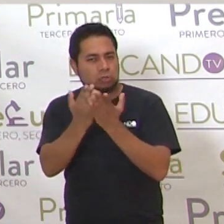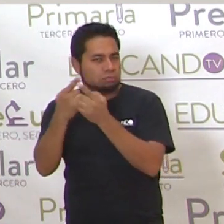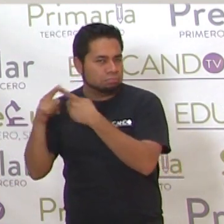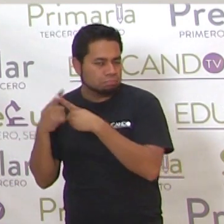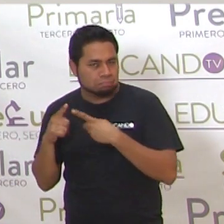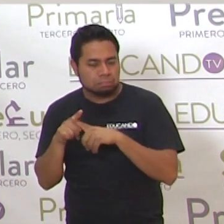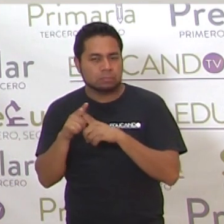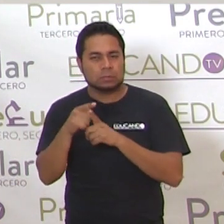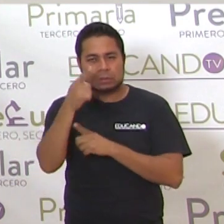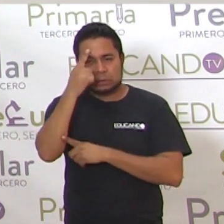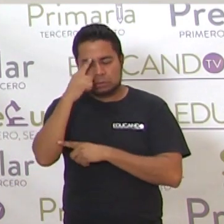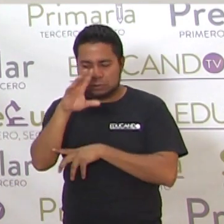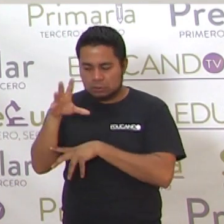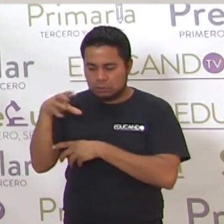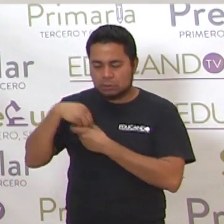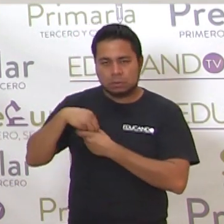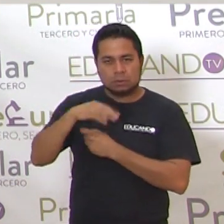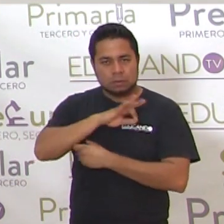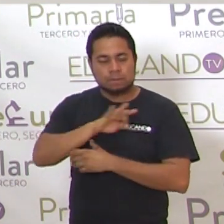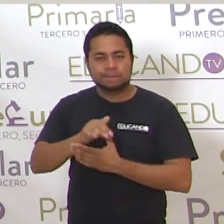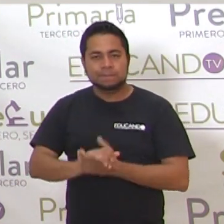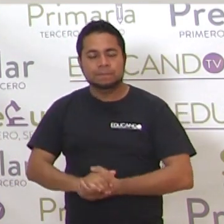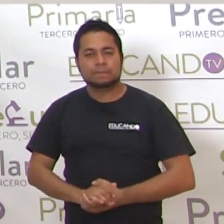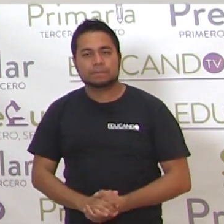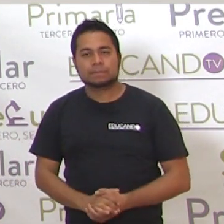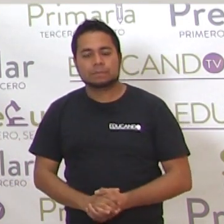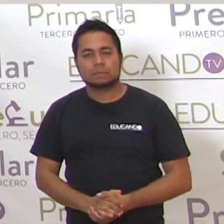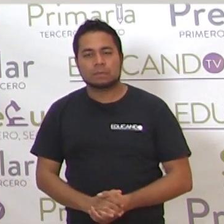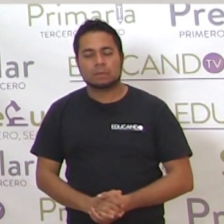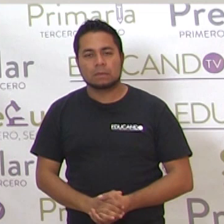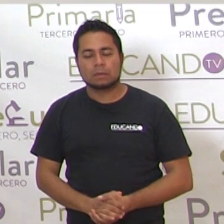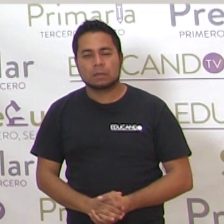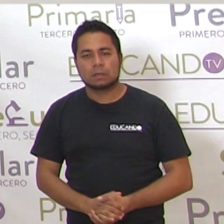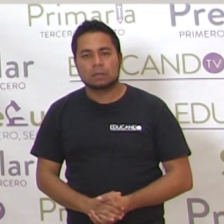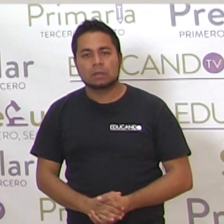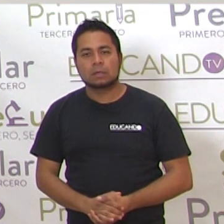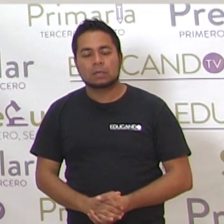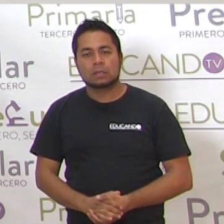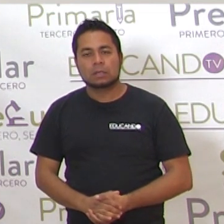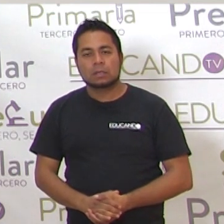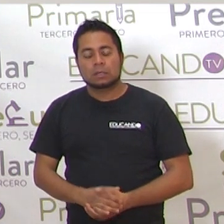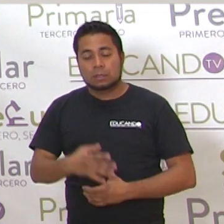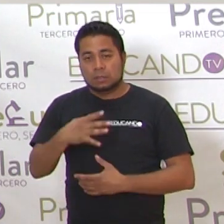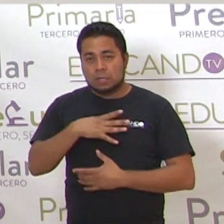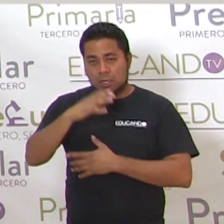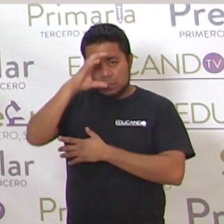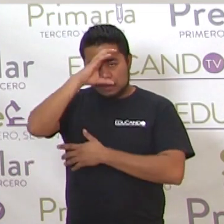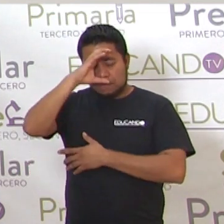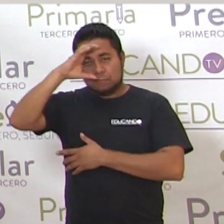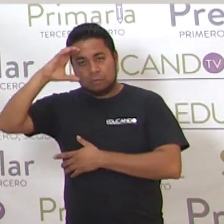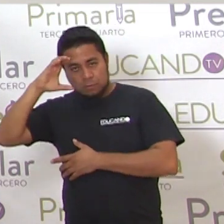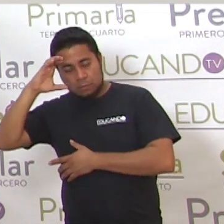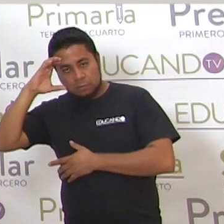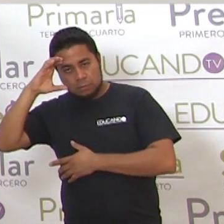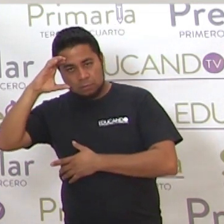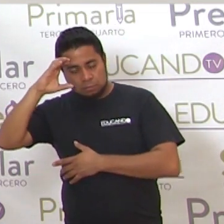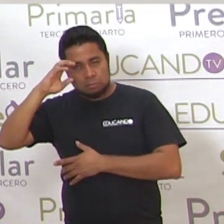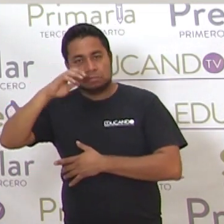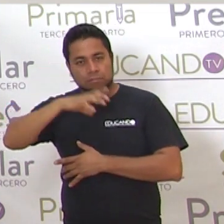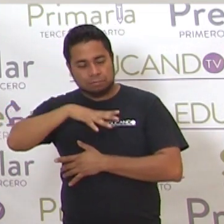para poder adjuntar le vamos a llamar a lo que son imágenes como